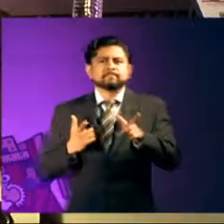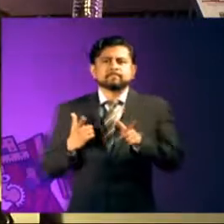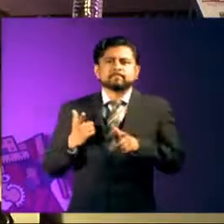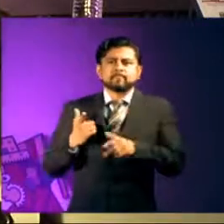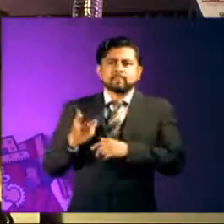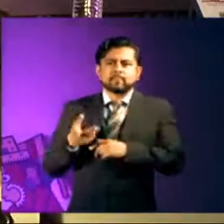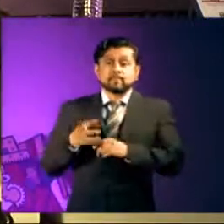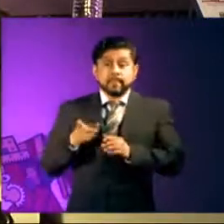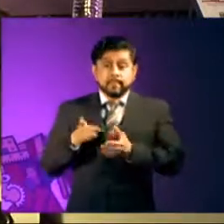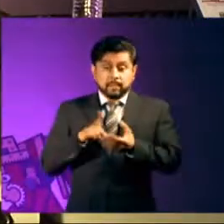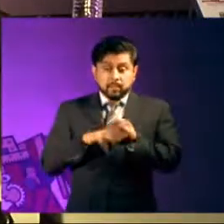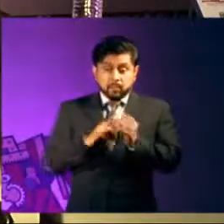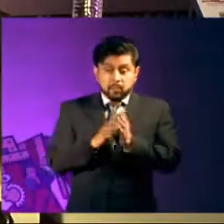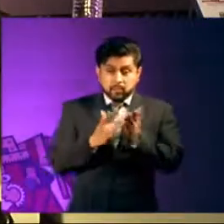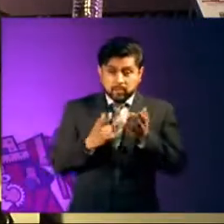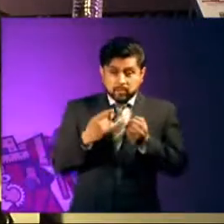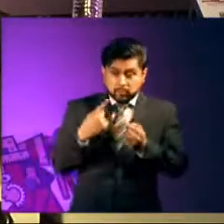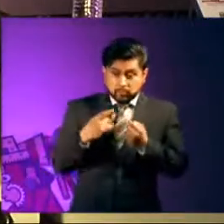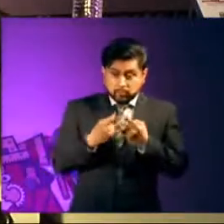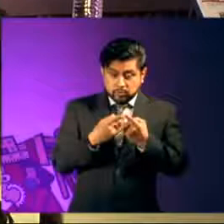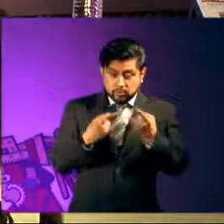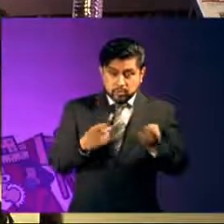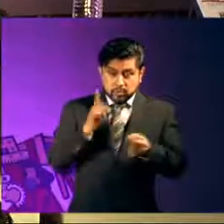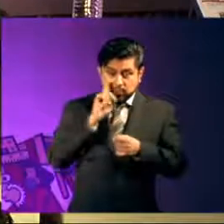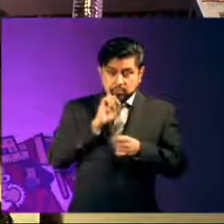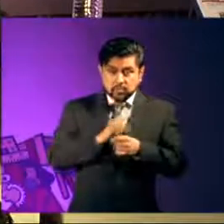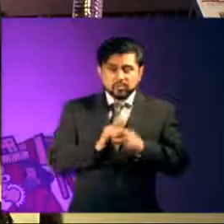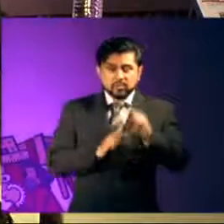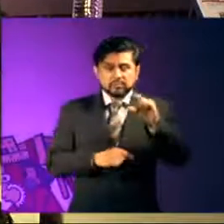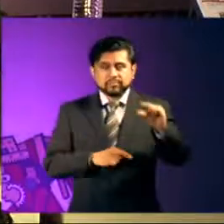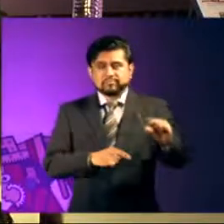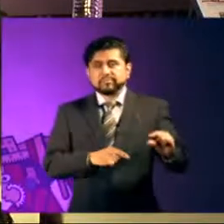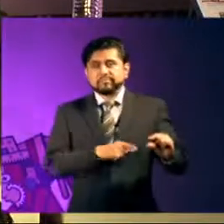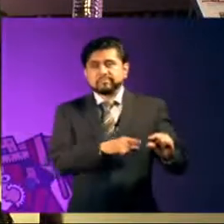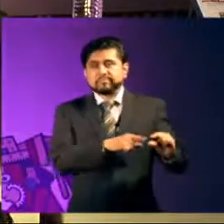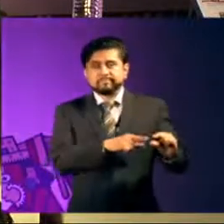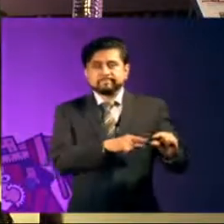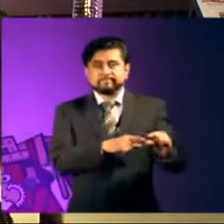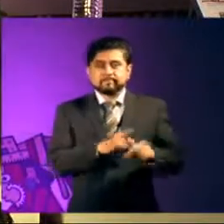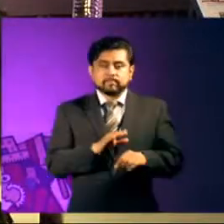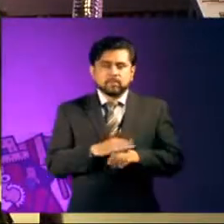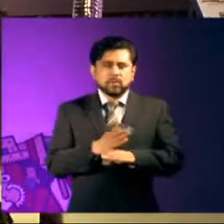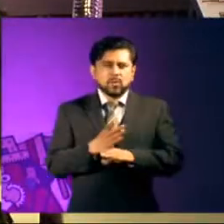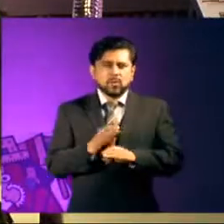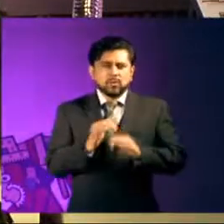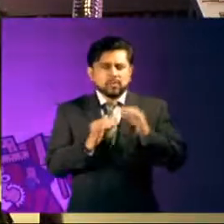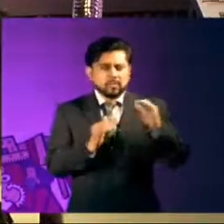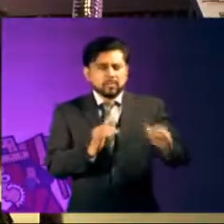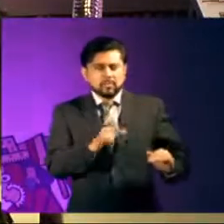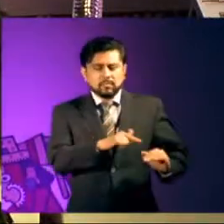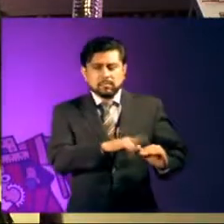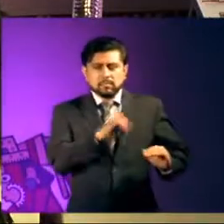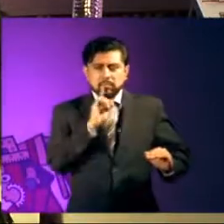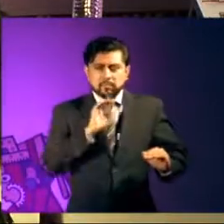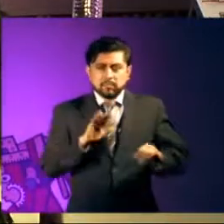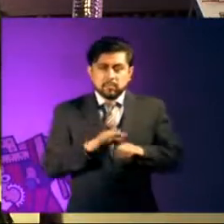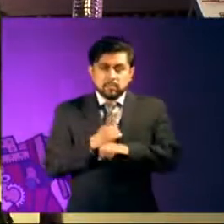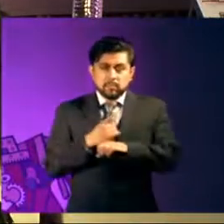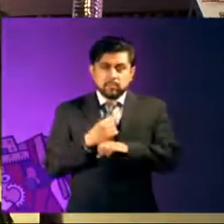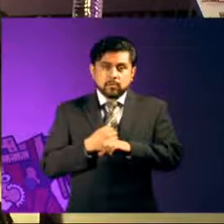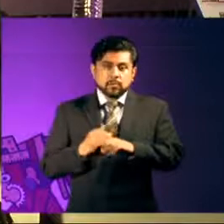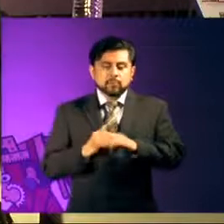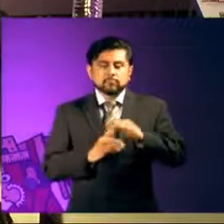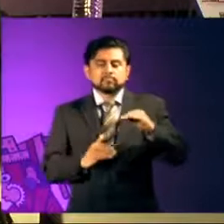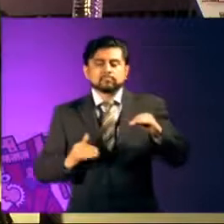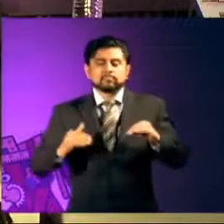mujeres en sus cuentos sobre todo son poco menos que nada son como pretextos para el lucimiento del